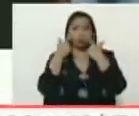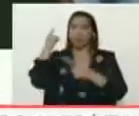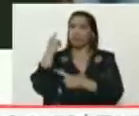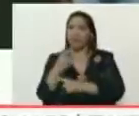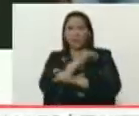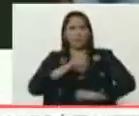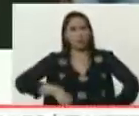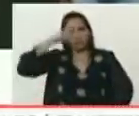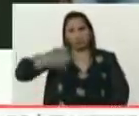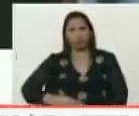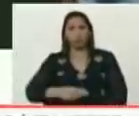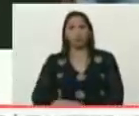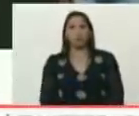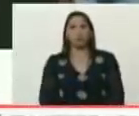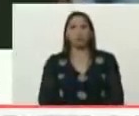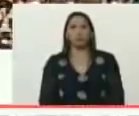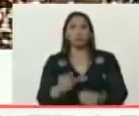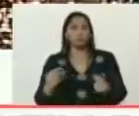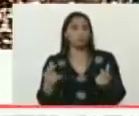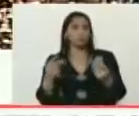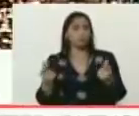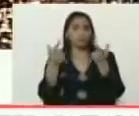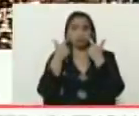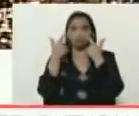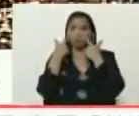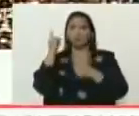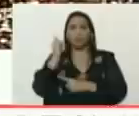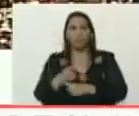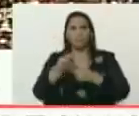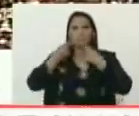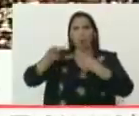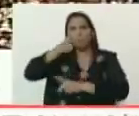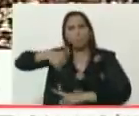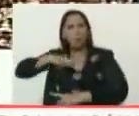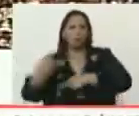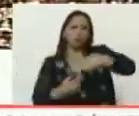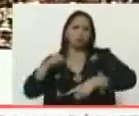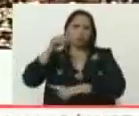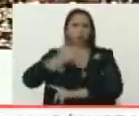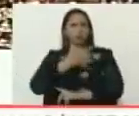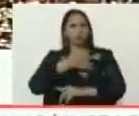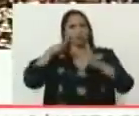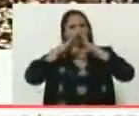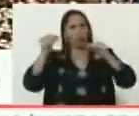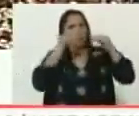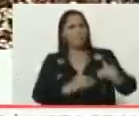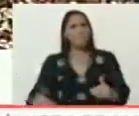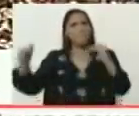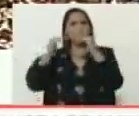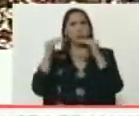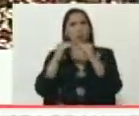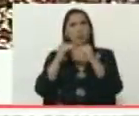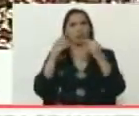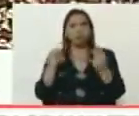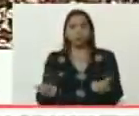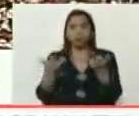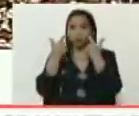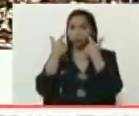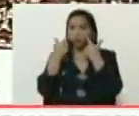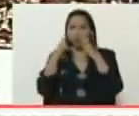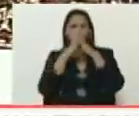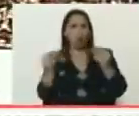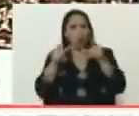Fuerza Armada Nacional Bolivariana en alerta, declaramos al pueblo revolucionario todo en alerta en todos